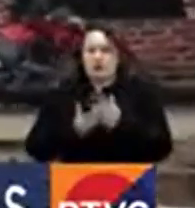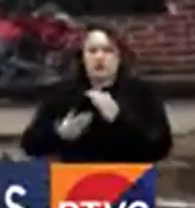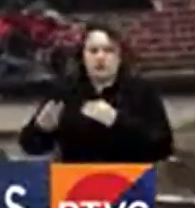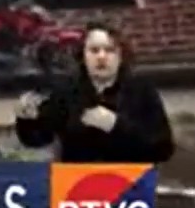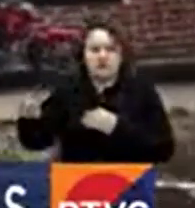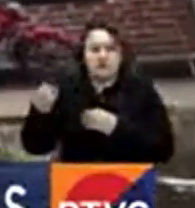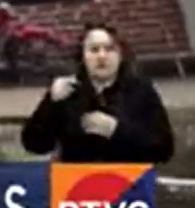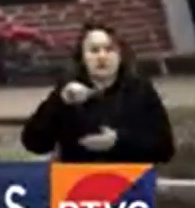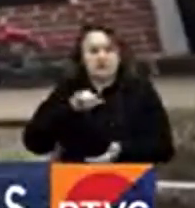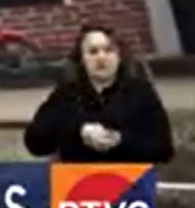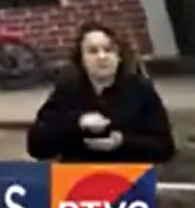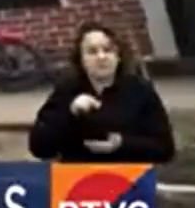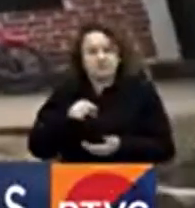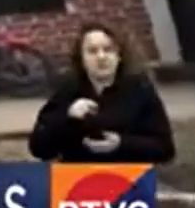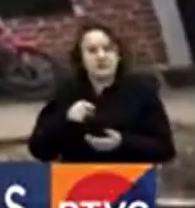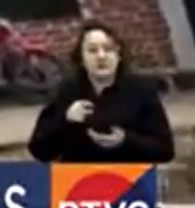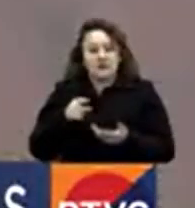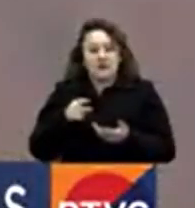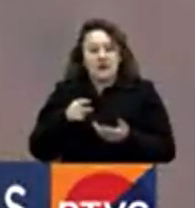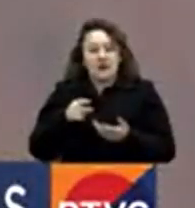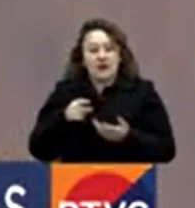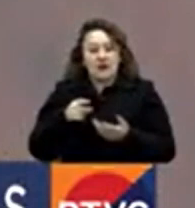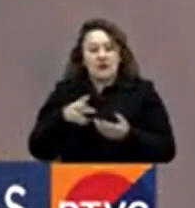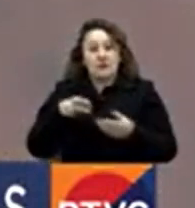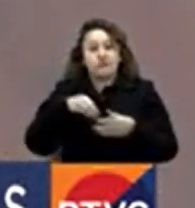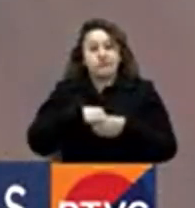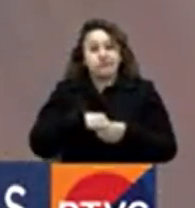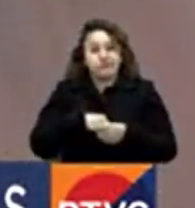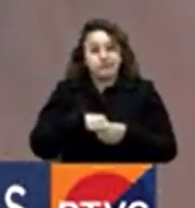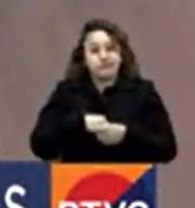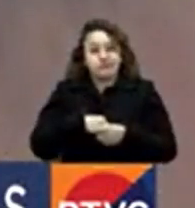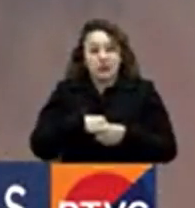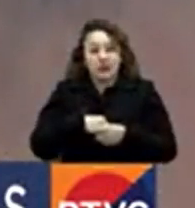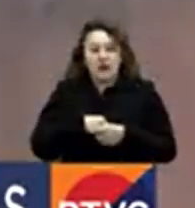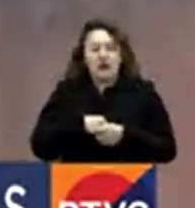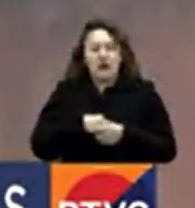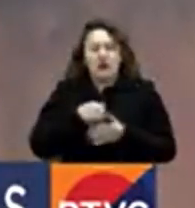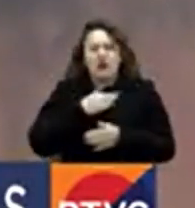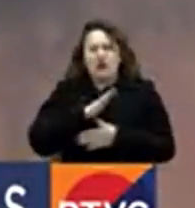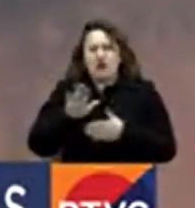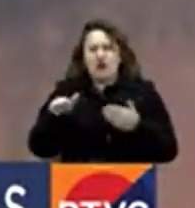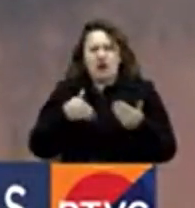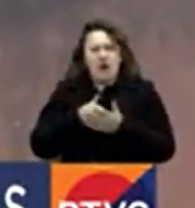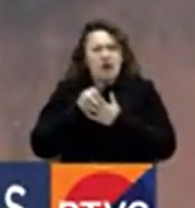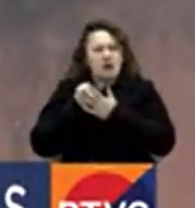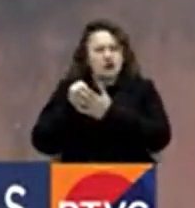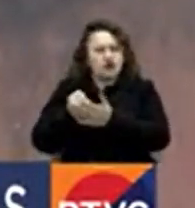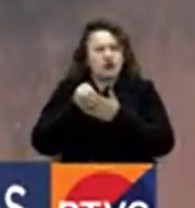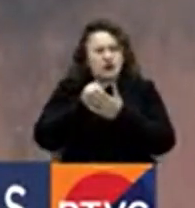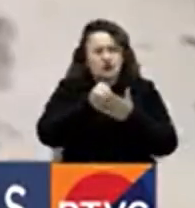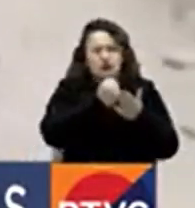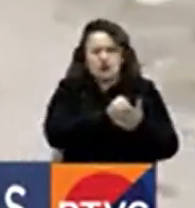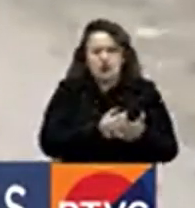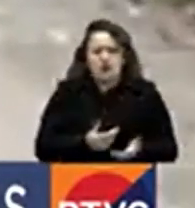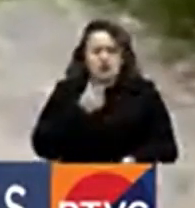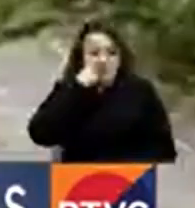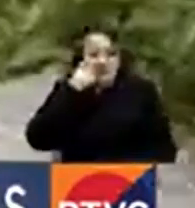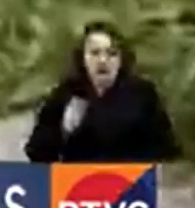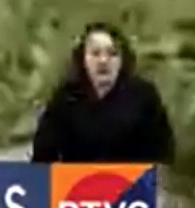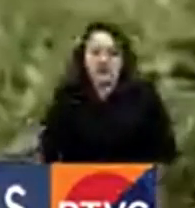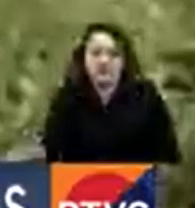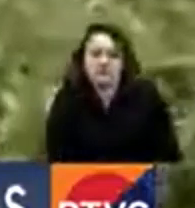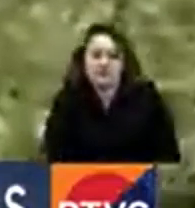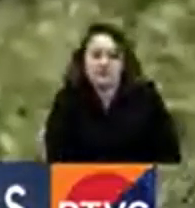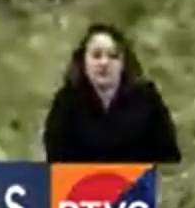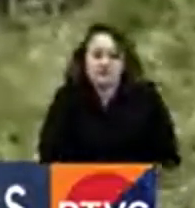encuentran en este momento en sitios de albergue, donde vamos a pasar a generarles todas las ayudas humanitarias. A través de su cuenta de Twitter,